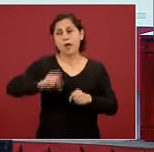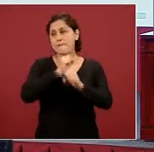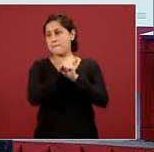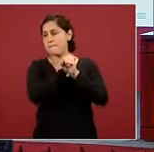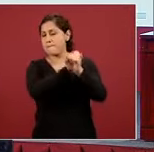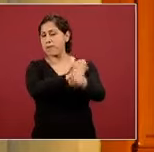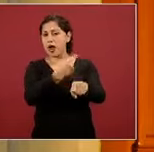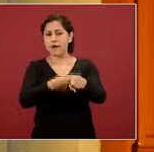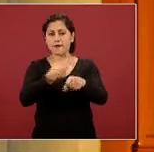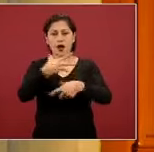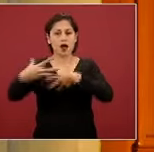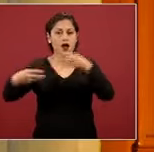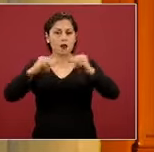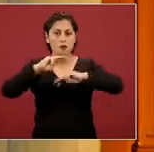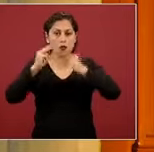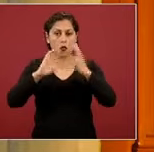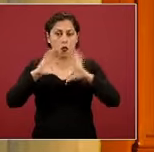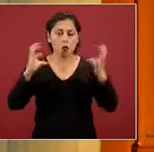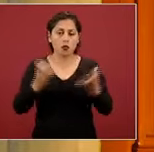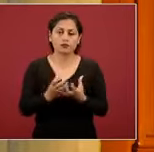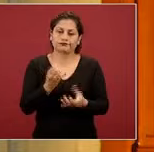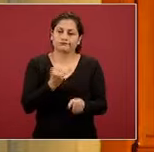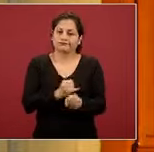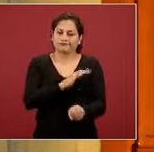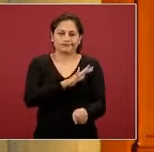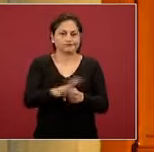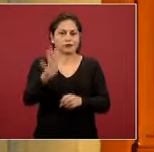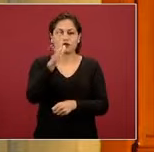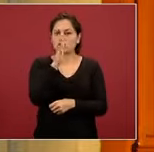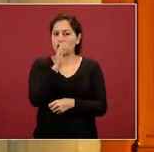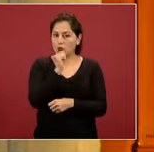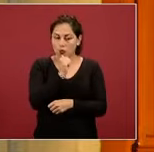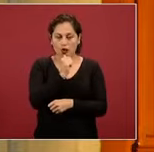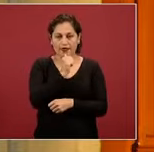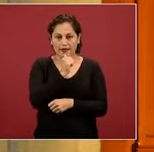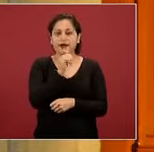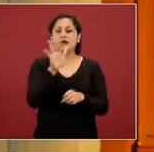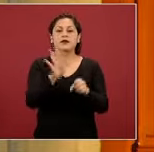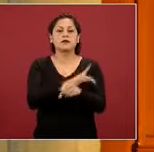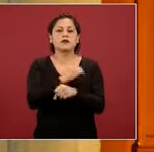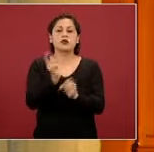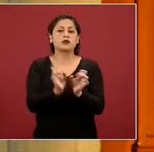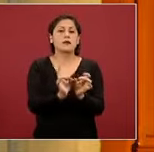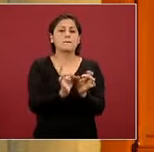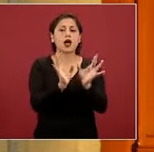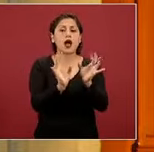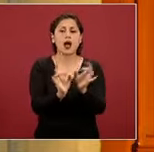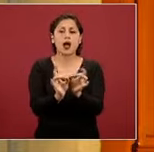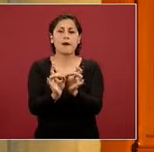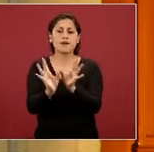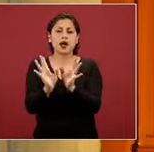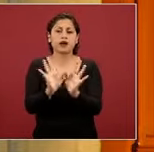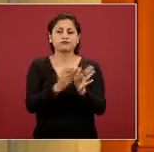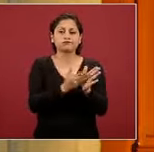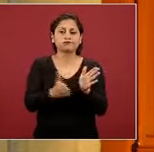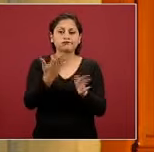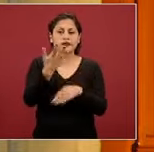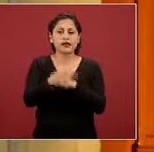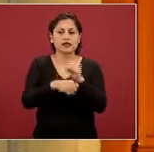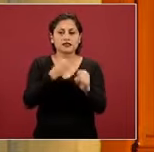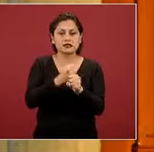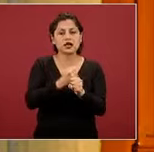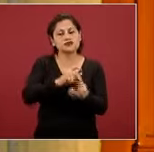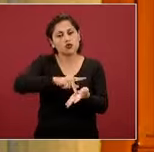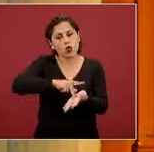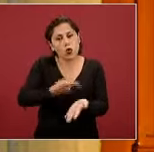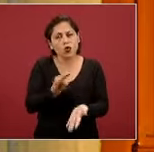Estos son fenómenos que ocurren de manera más o menos esporádica, aproximadamente cada 10 años surge una